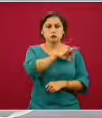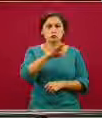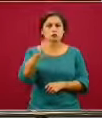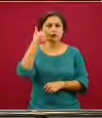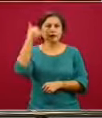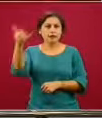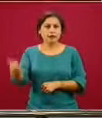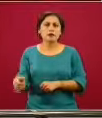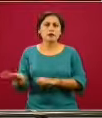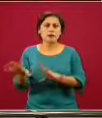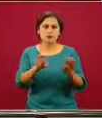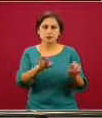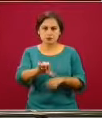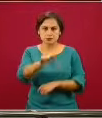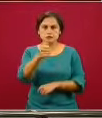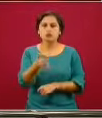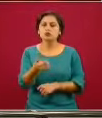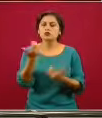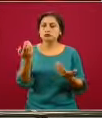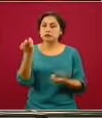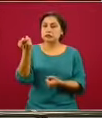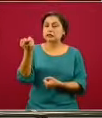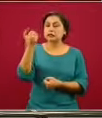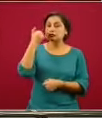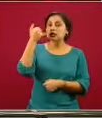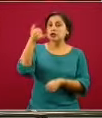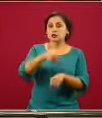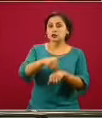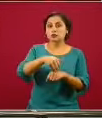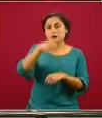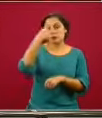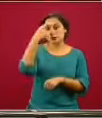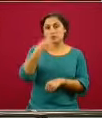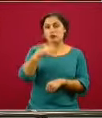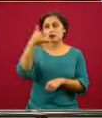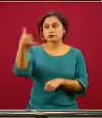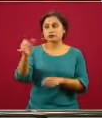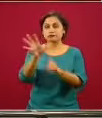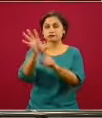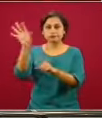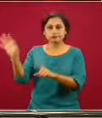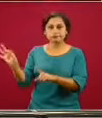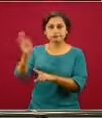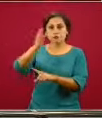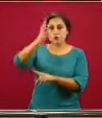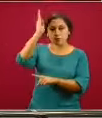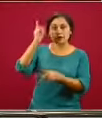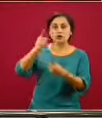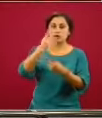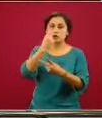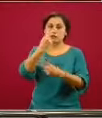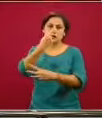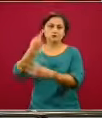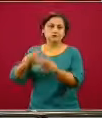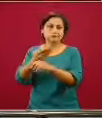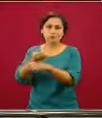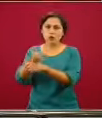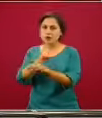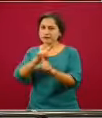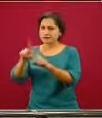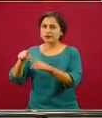de emergencia y que tradicionalmente está enfocada a llamar a la policía o a los bomberos o a una ambulancia, ahora hemos